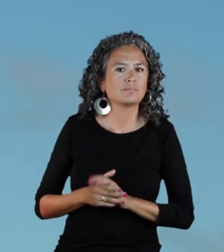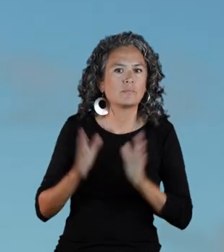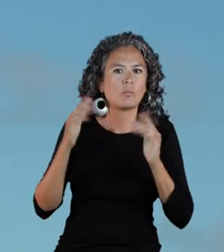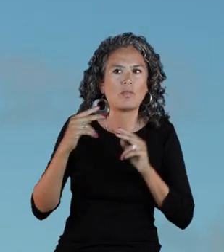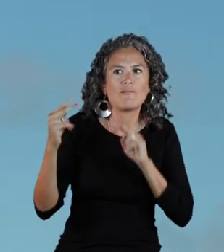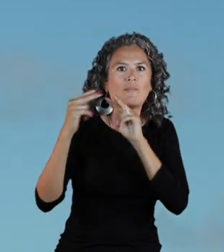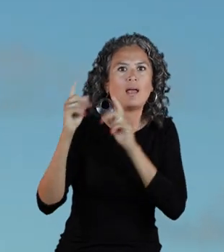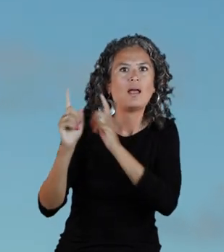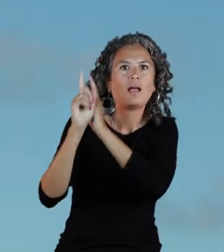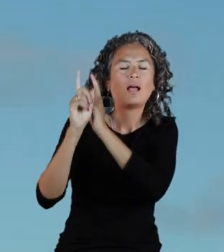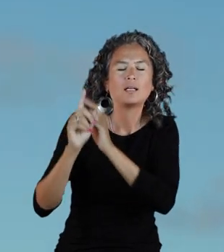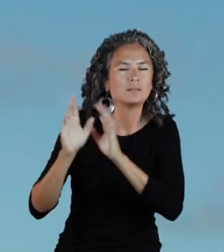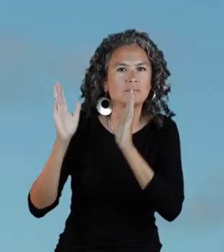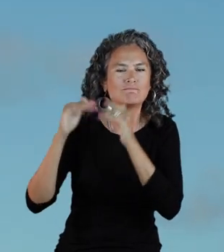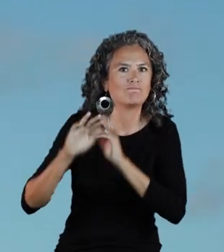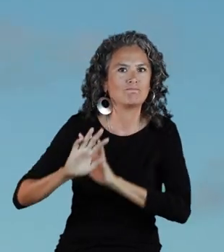No podía verlas.